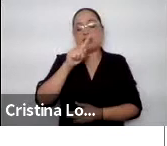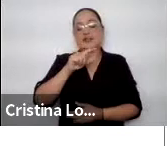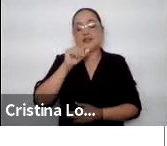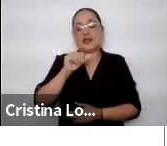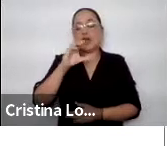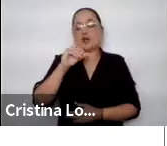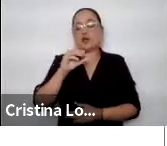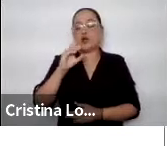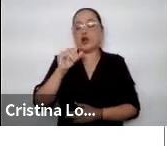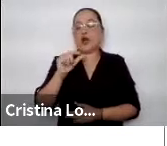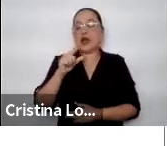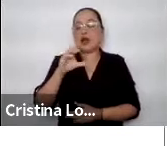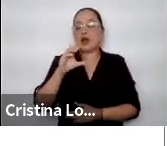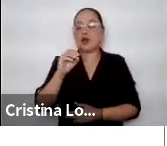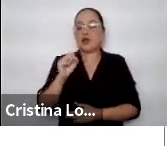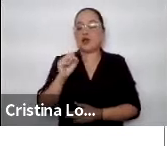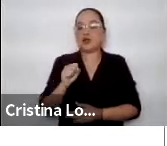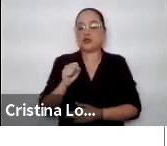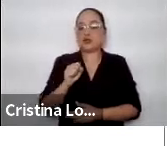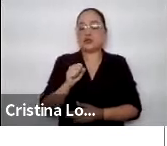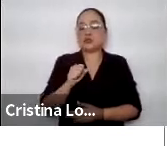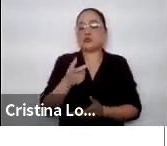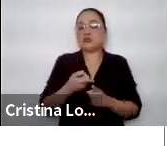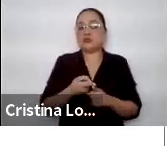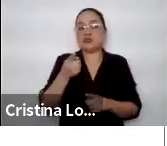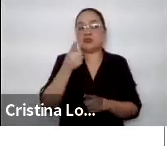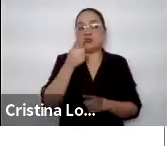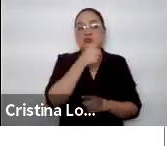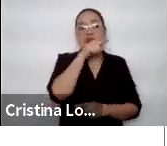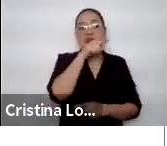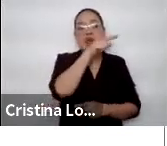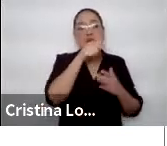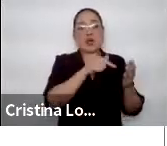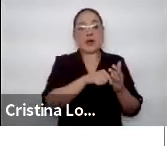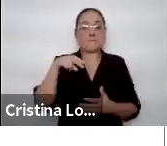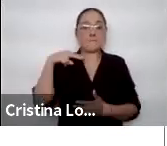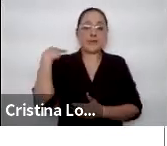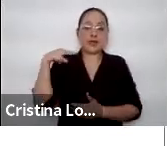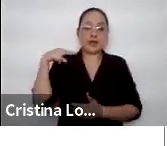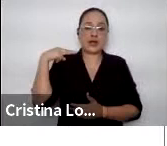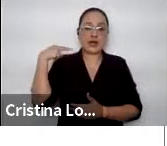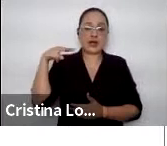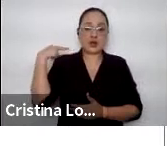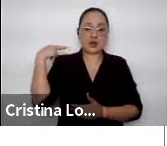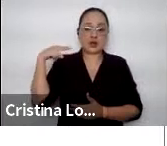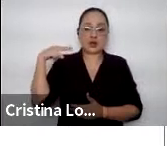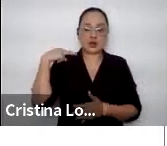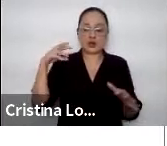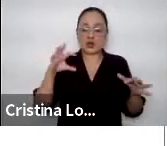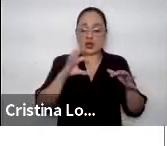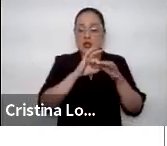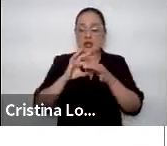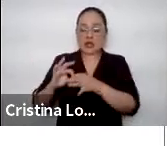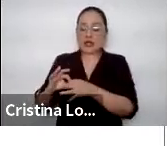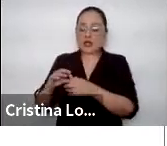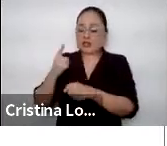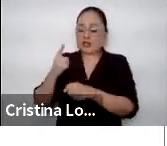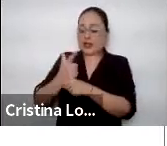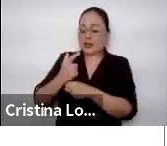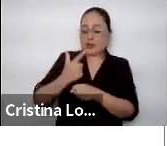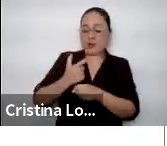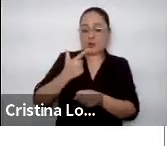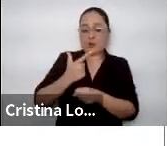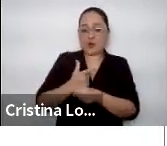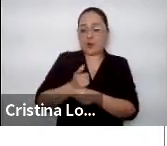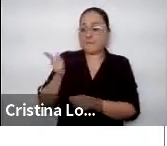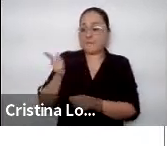le va a obligar del circuito de Veracruz, que normalmente lo relacionamos con el séptimo circuito. Pues